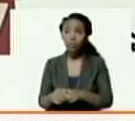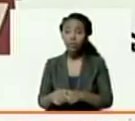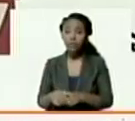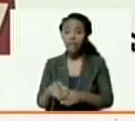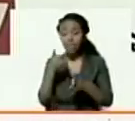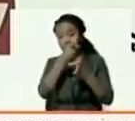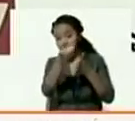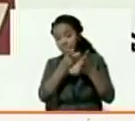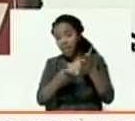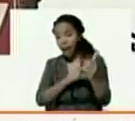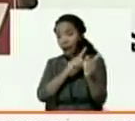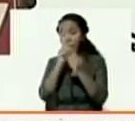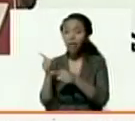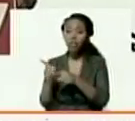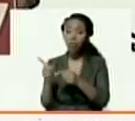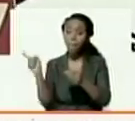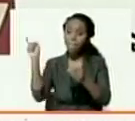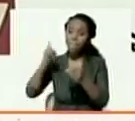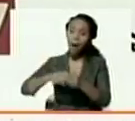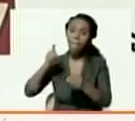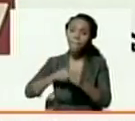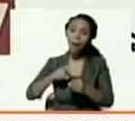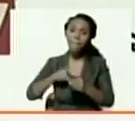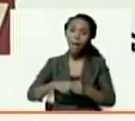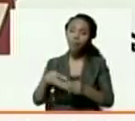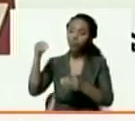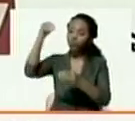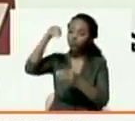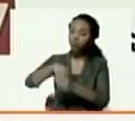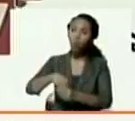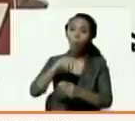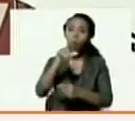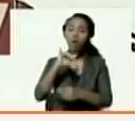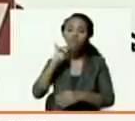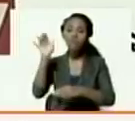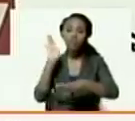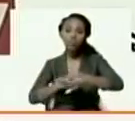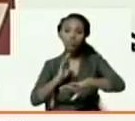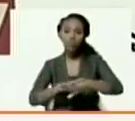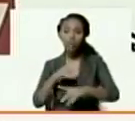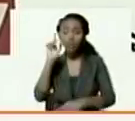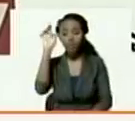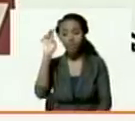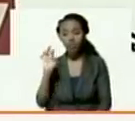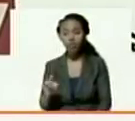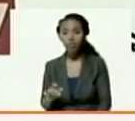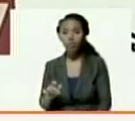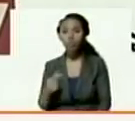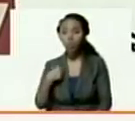cada detalle de esos se inscribe dentro de un reporte que se genera diariamente. Yo me puedo meter